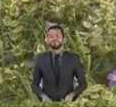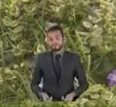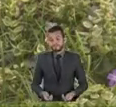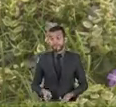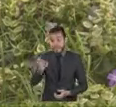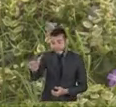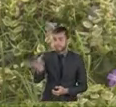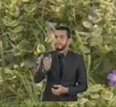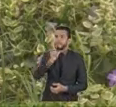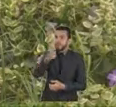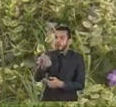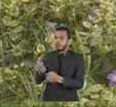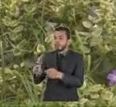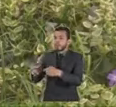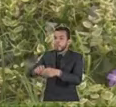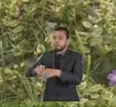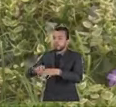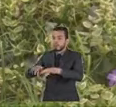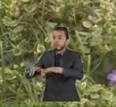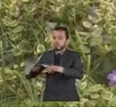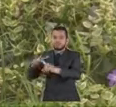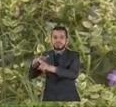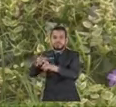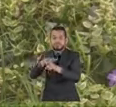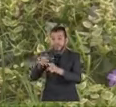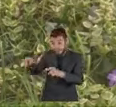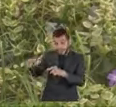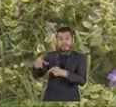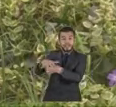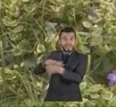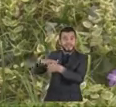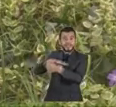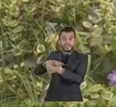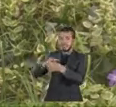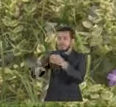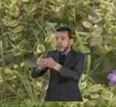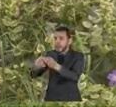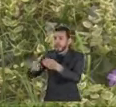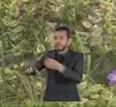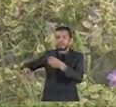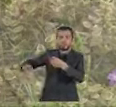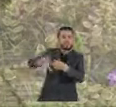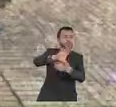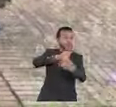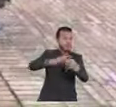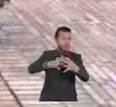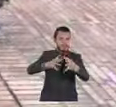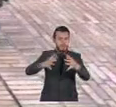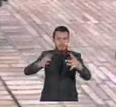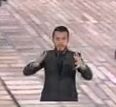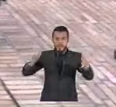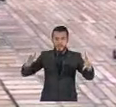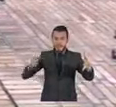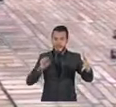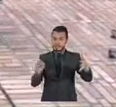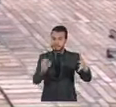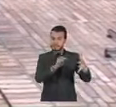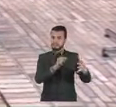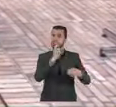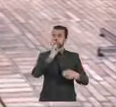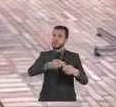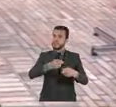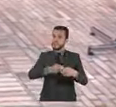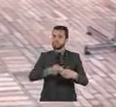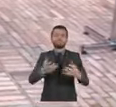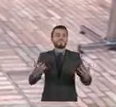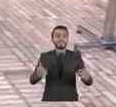de infección, no solo en los propios barrios marginales, sino en ciudades enteras, muchas de las cuales reciben en gran parte